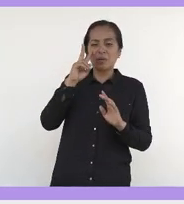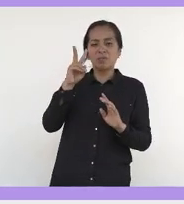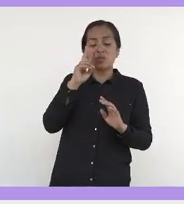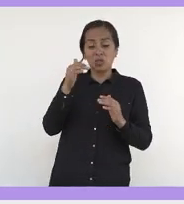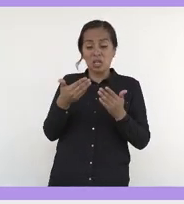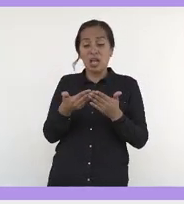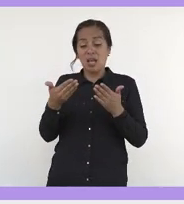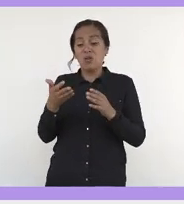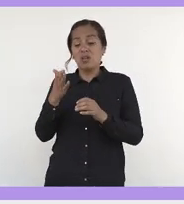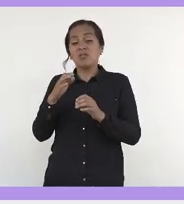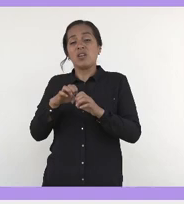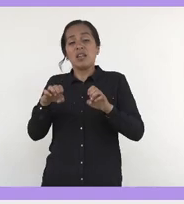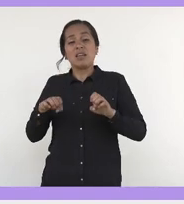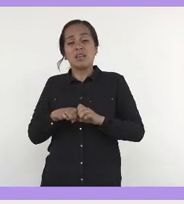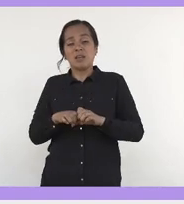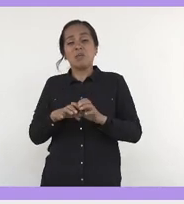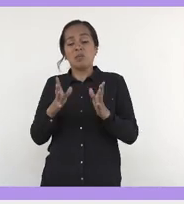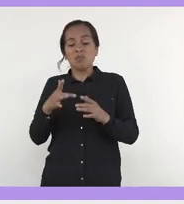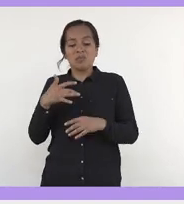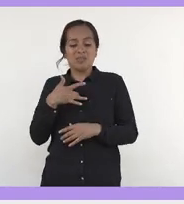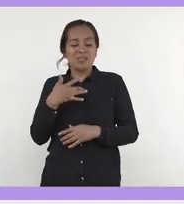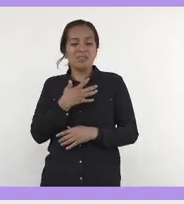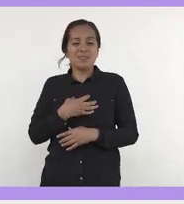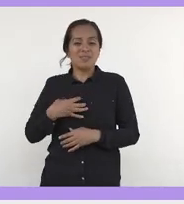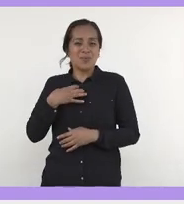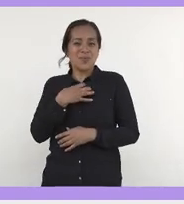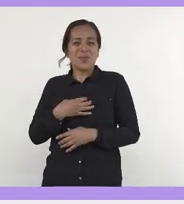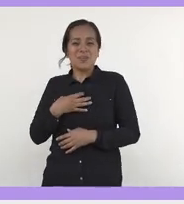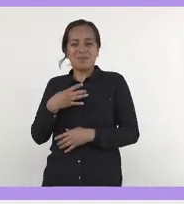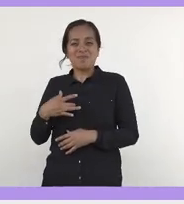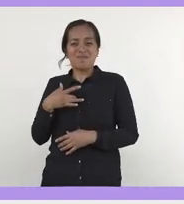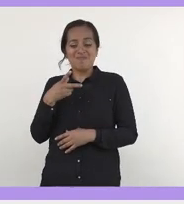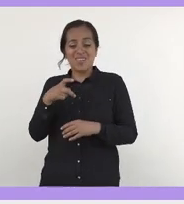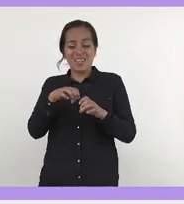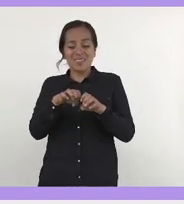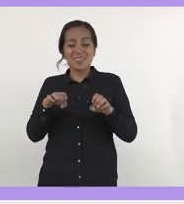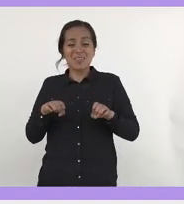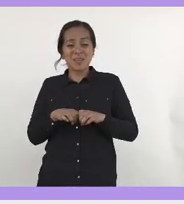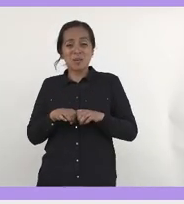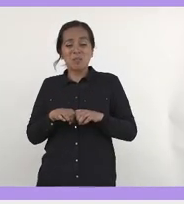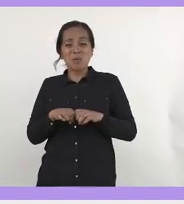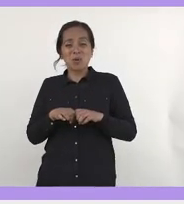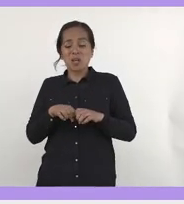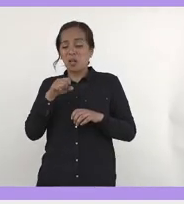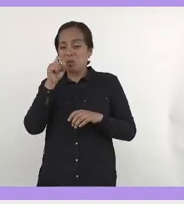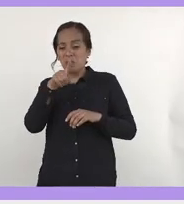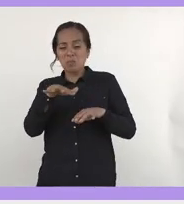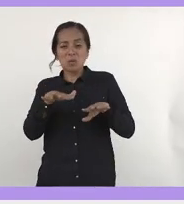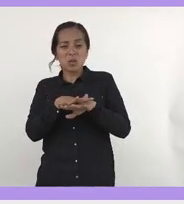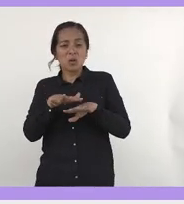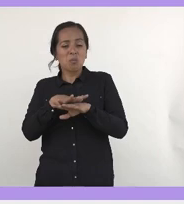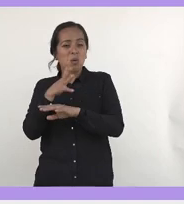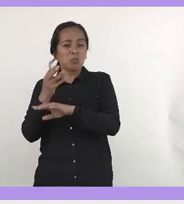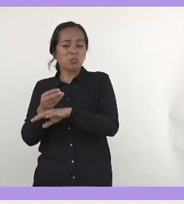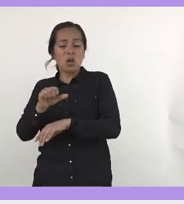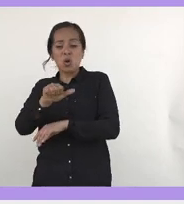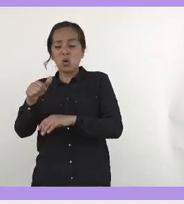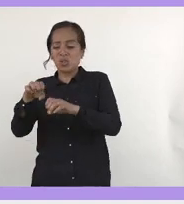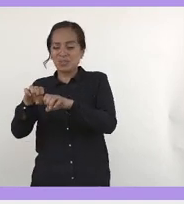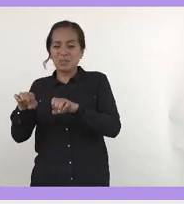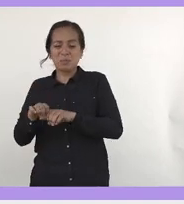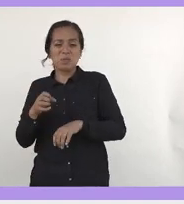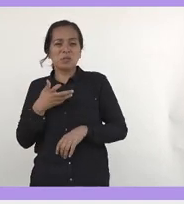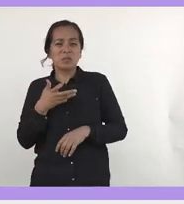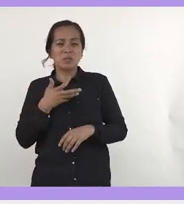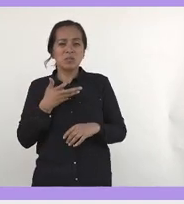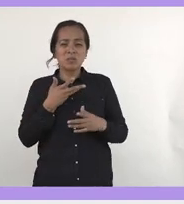estoy en un equipo que está caminando y estoy súper contenta por eso pero es mi equipo de toda la vida pero mi mismo equipo cambia no hay otro otros equipos que tenía que